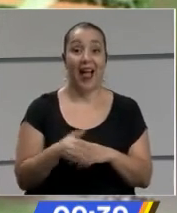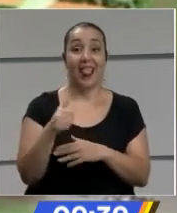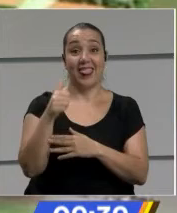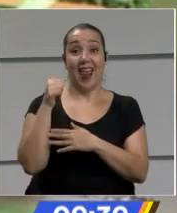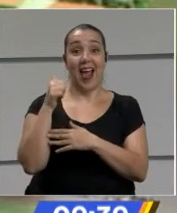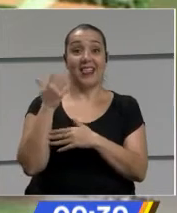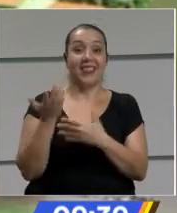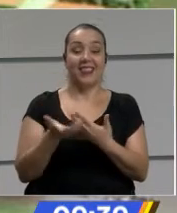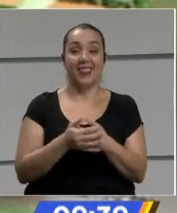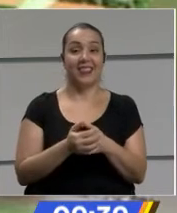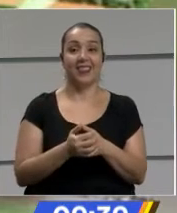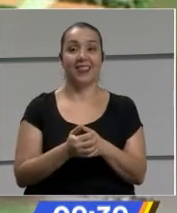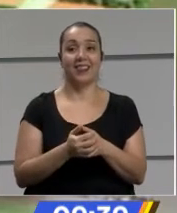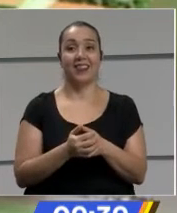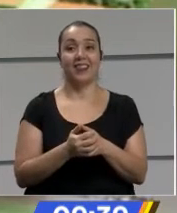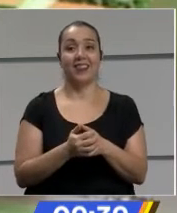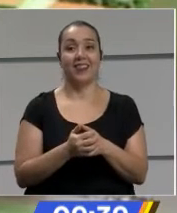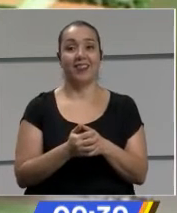atrás,